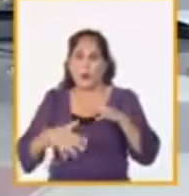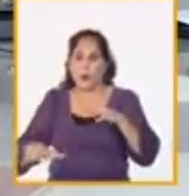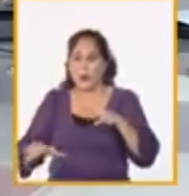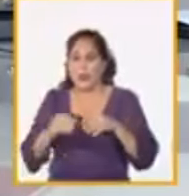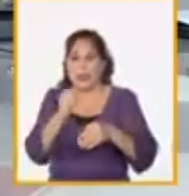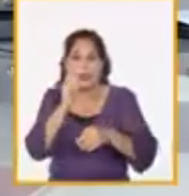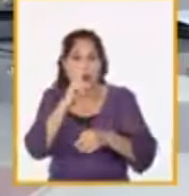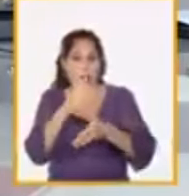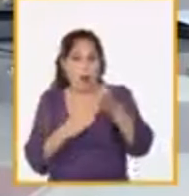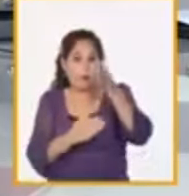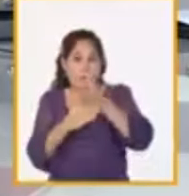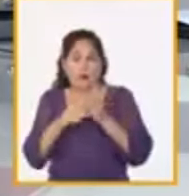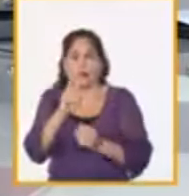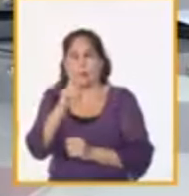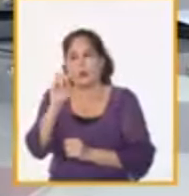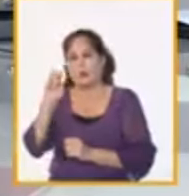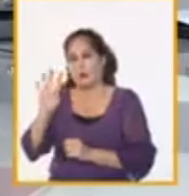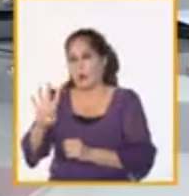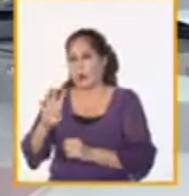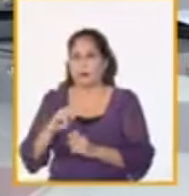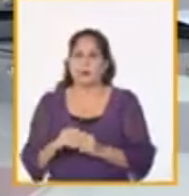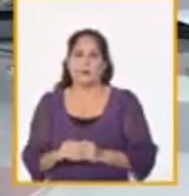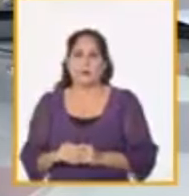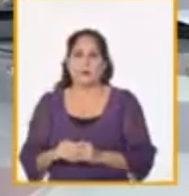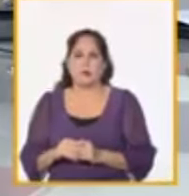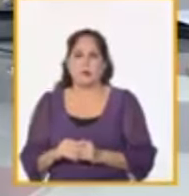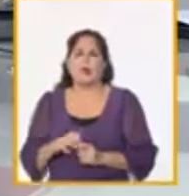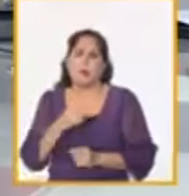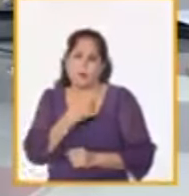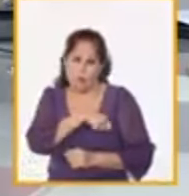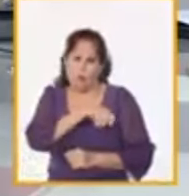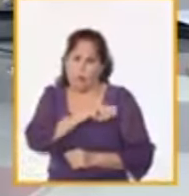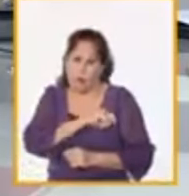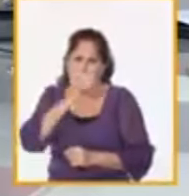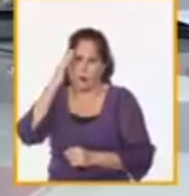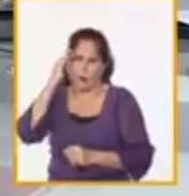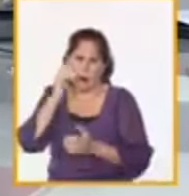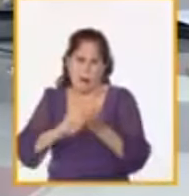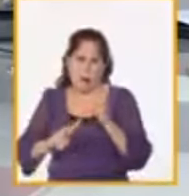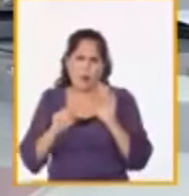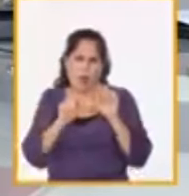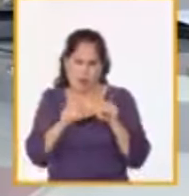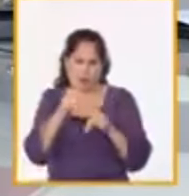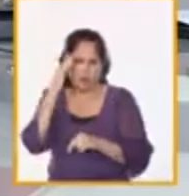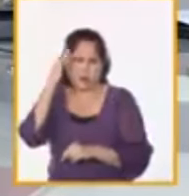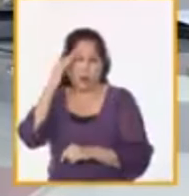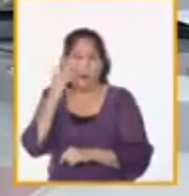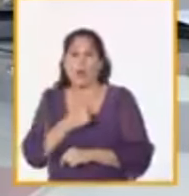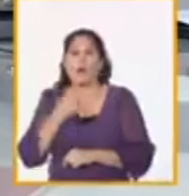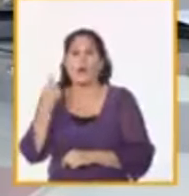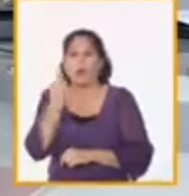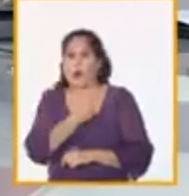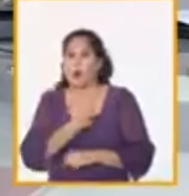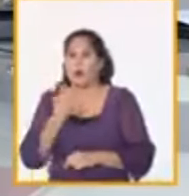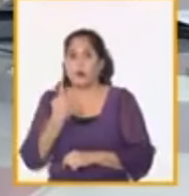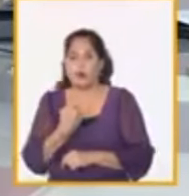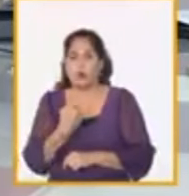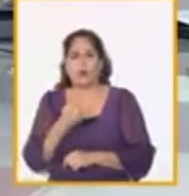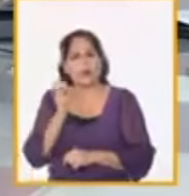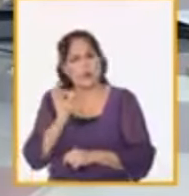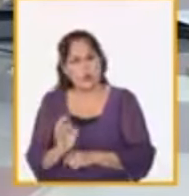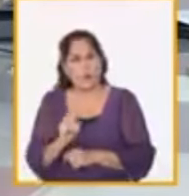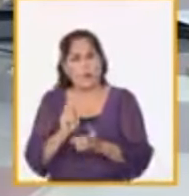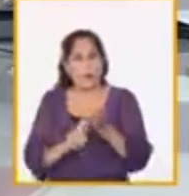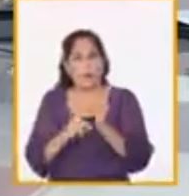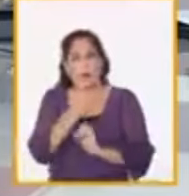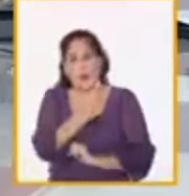puedo asegurar a la población, además son testigos en las provincias, que nosotros no hay una provincia del país